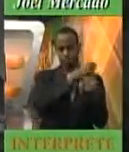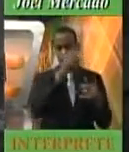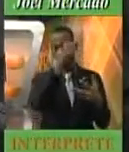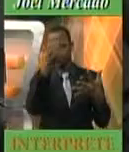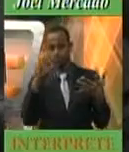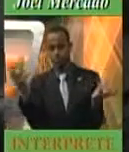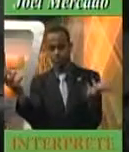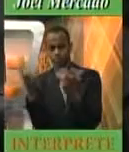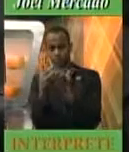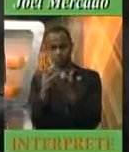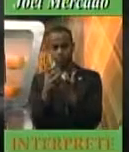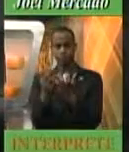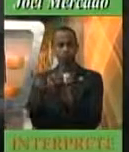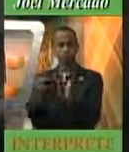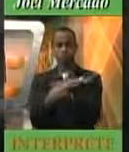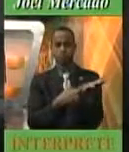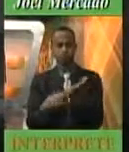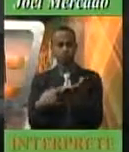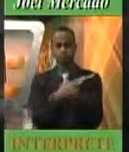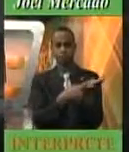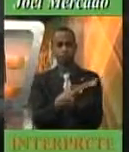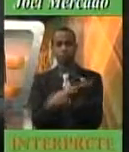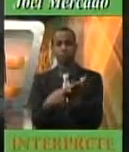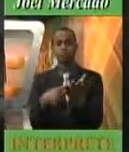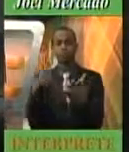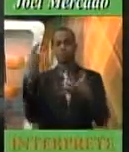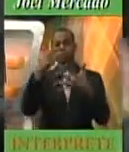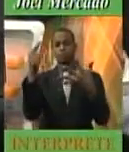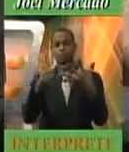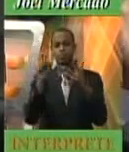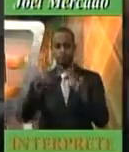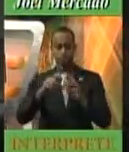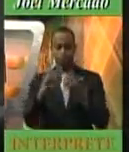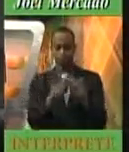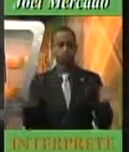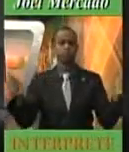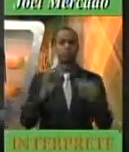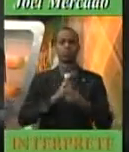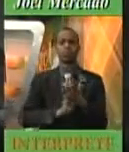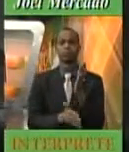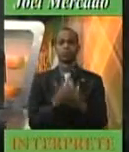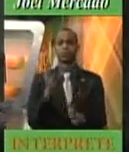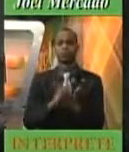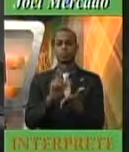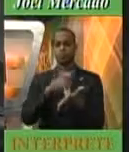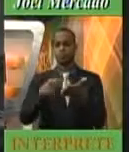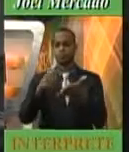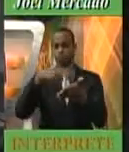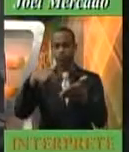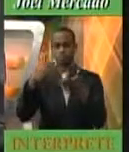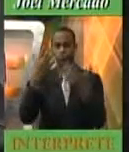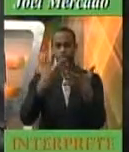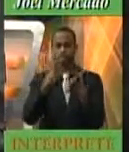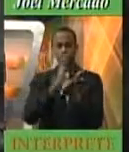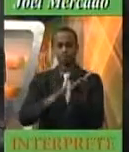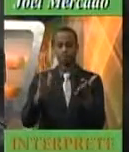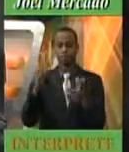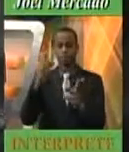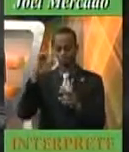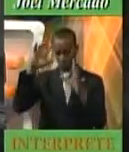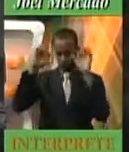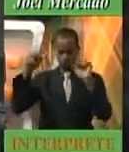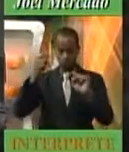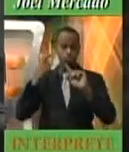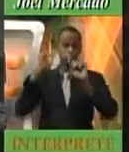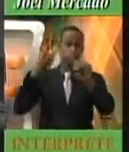público. ¿Cuál es la coordinación? Porque hay cosas que hay que acabar con ellas. El analfabetismo había que acabar con ella y se lo propuso el presidente de